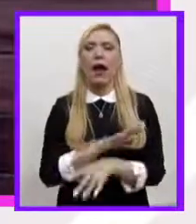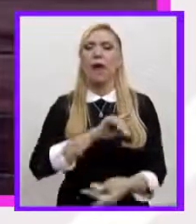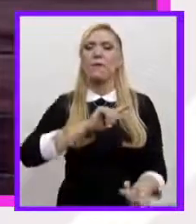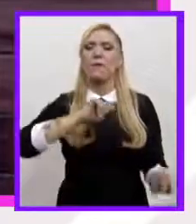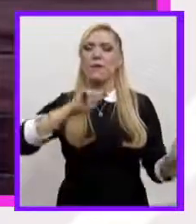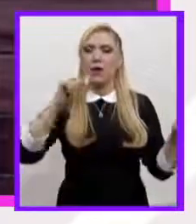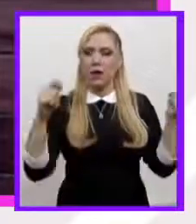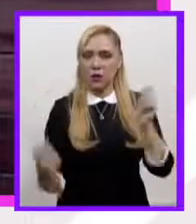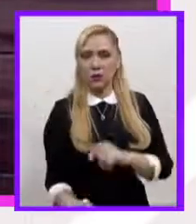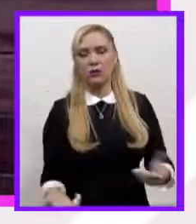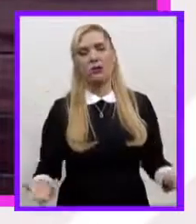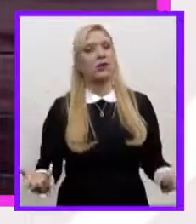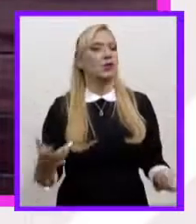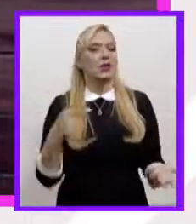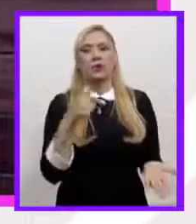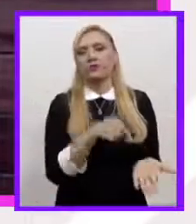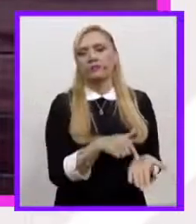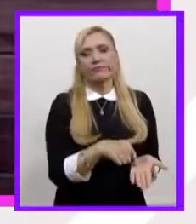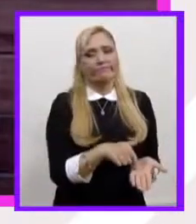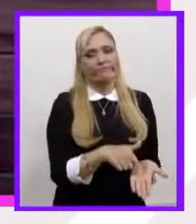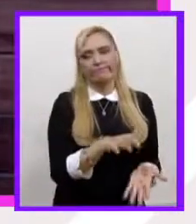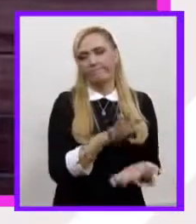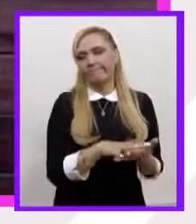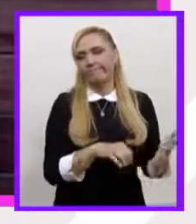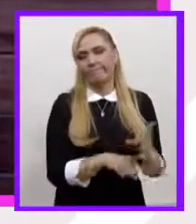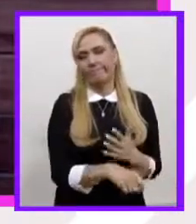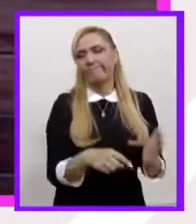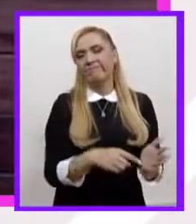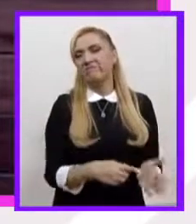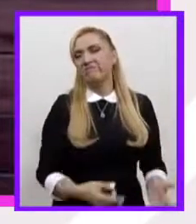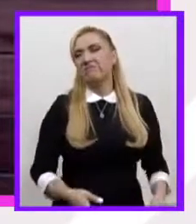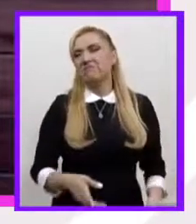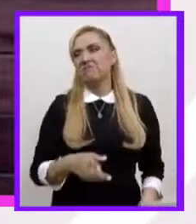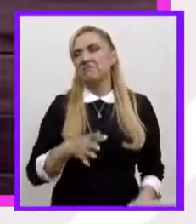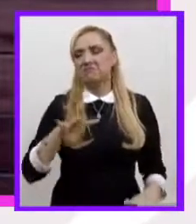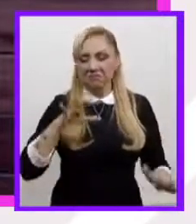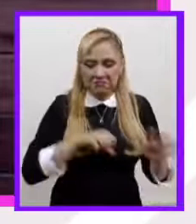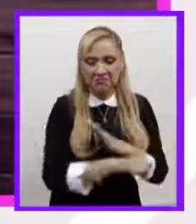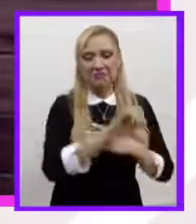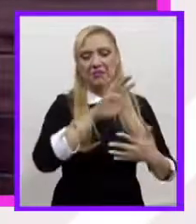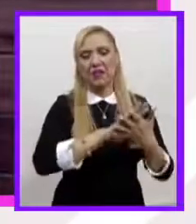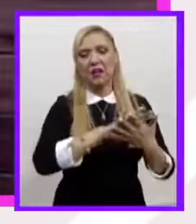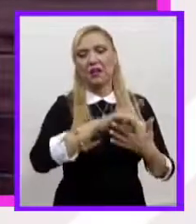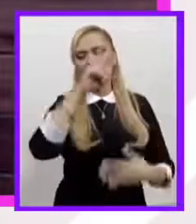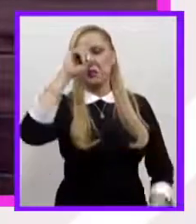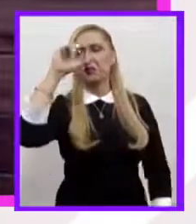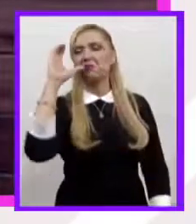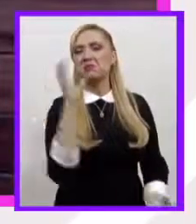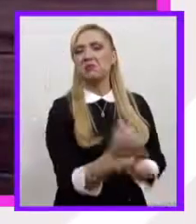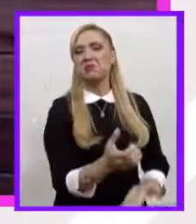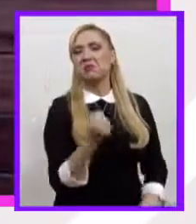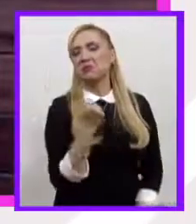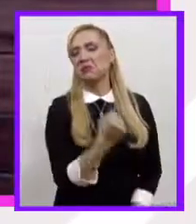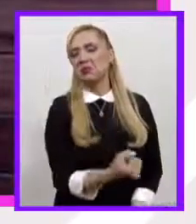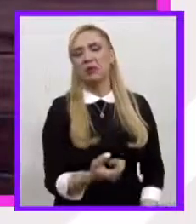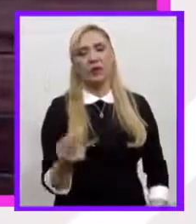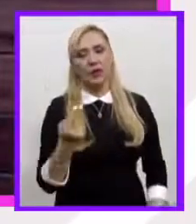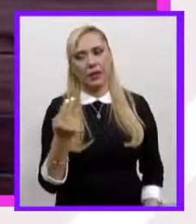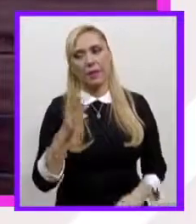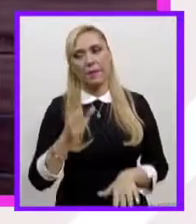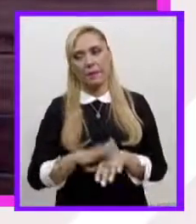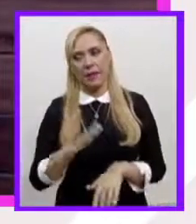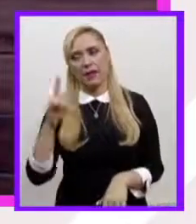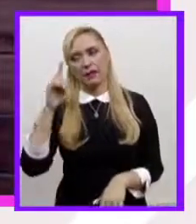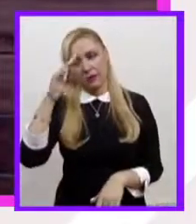cual no nos ofrece el derecho o el dispositivo penal. Si lo quieren ver de una manera más sociológica, más que jurídica, para mí es más interesante analizar